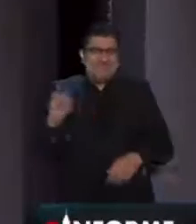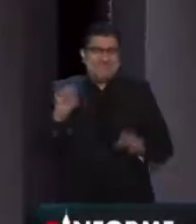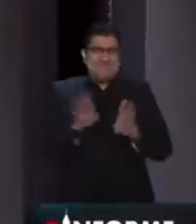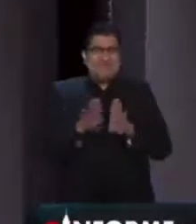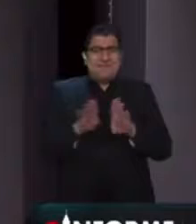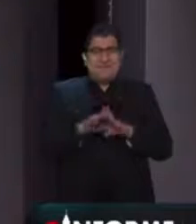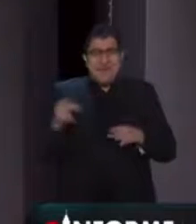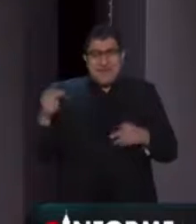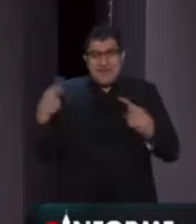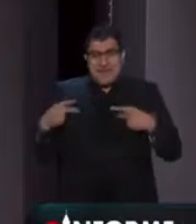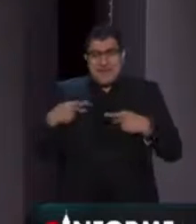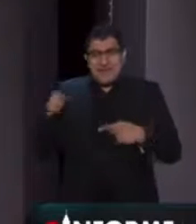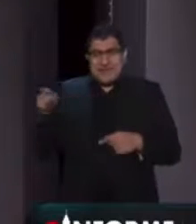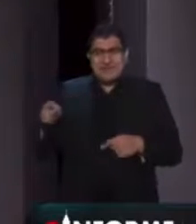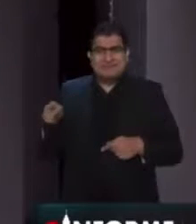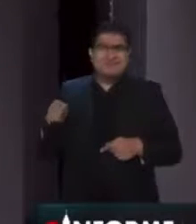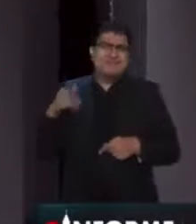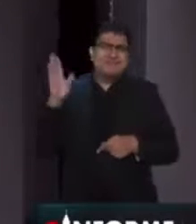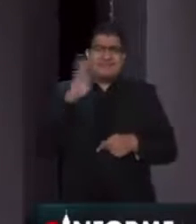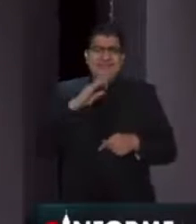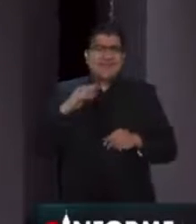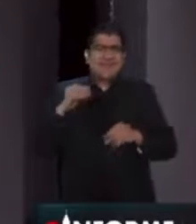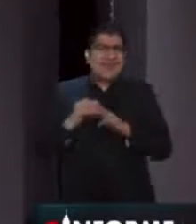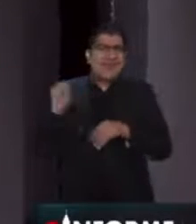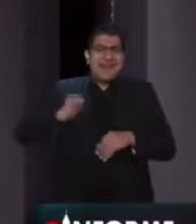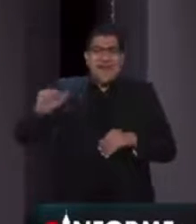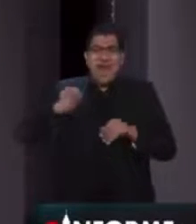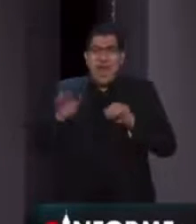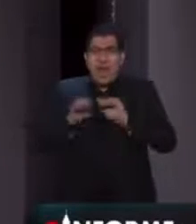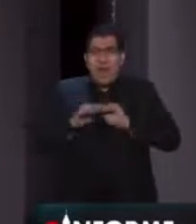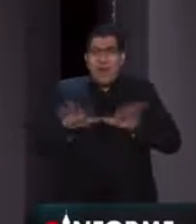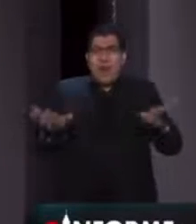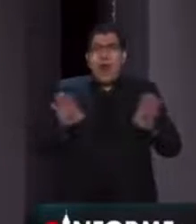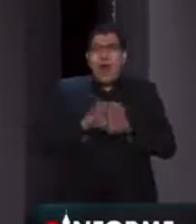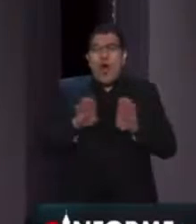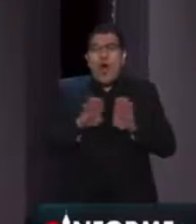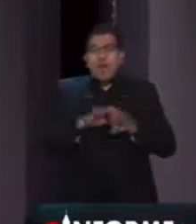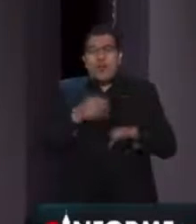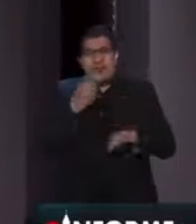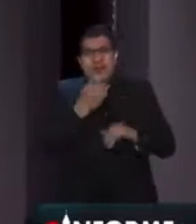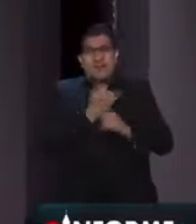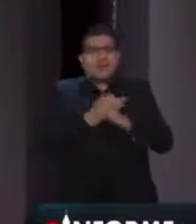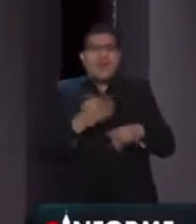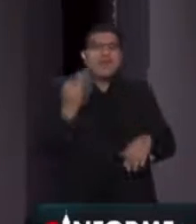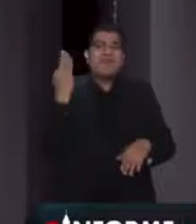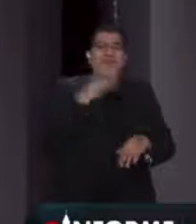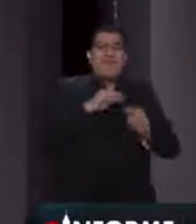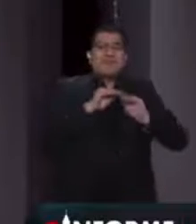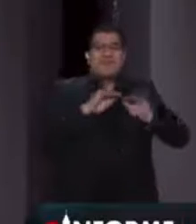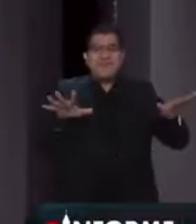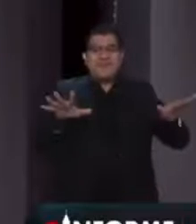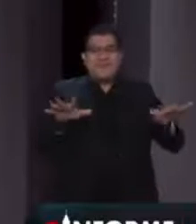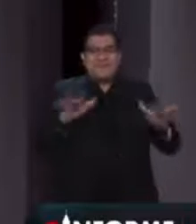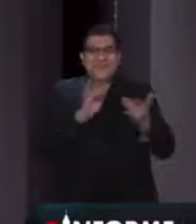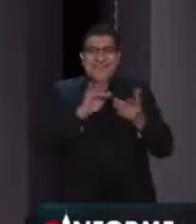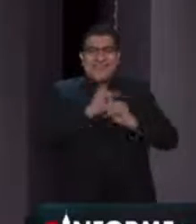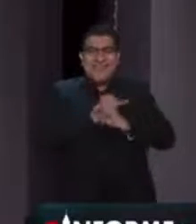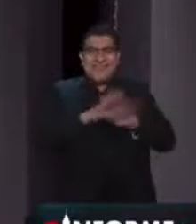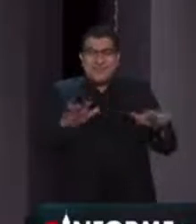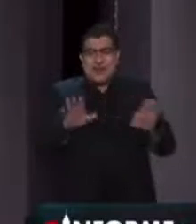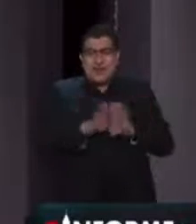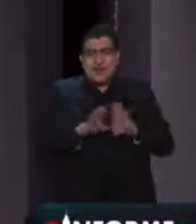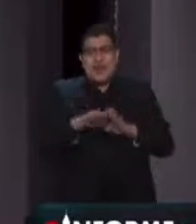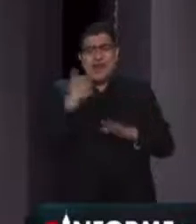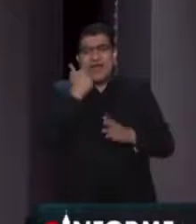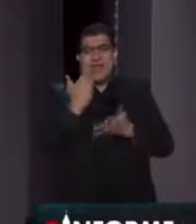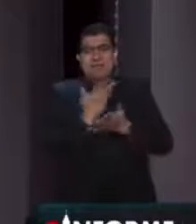periodismo ya viejísimo que se está mezclando con este fenómeno del clickbait, ¿no? Y de las fake news. Y aquí vemos 3 grandes vicios de que por